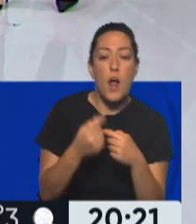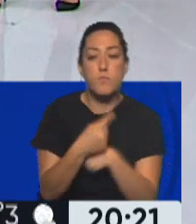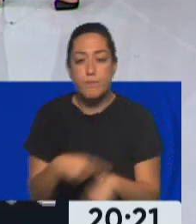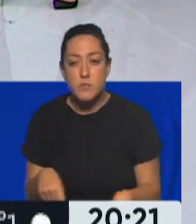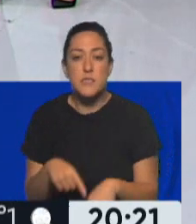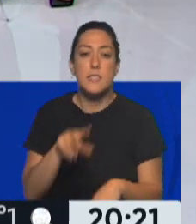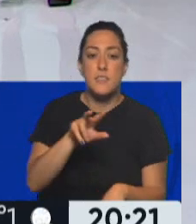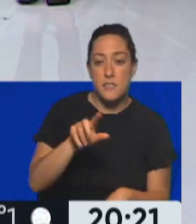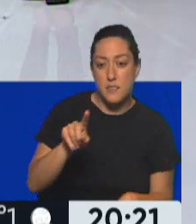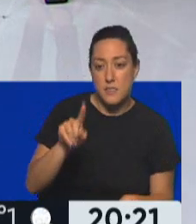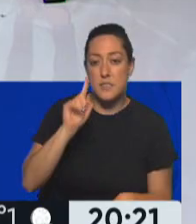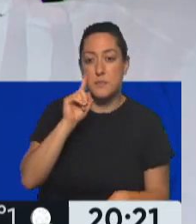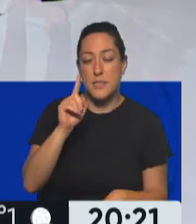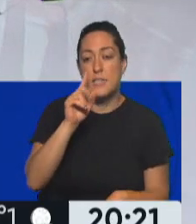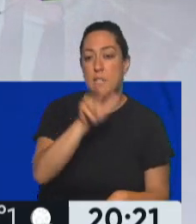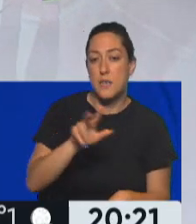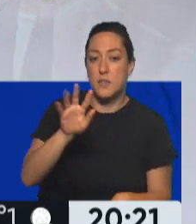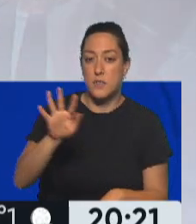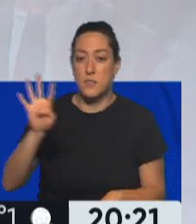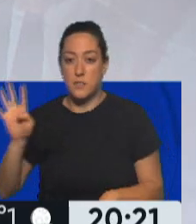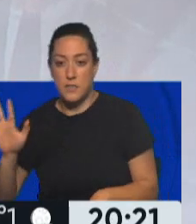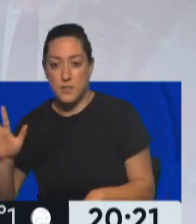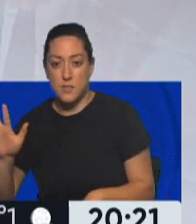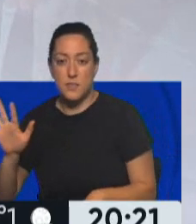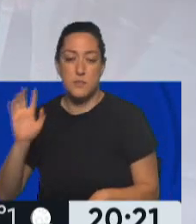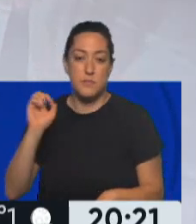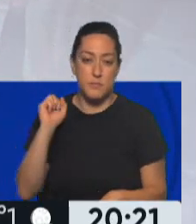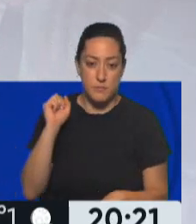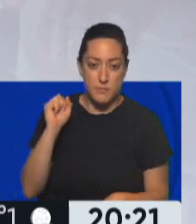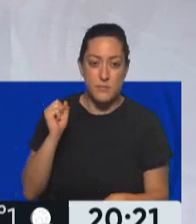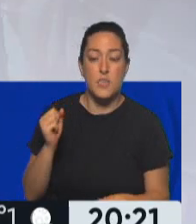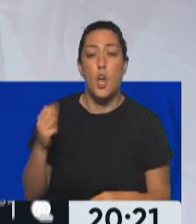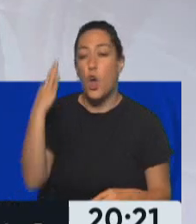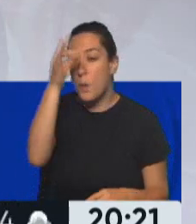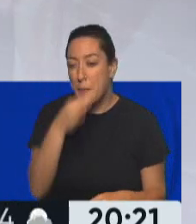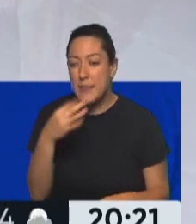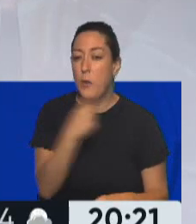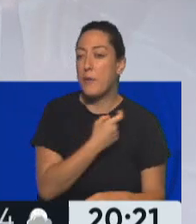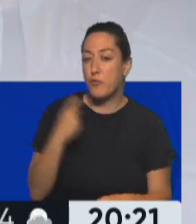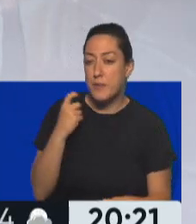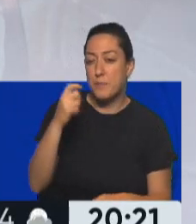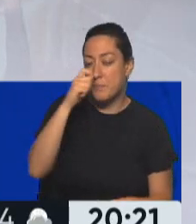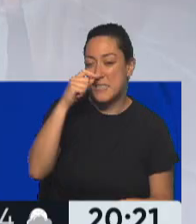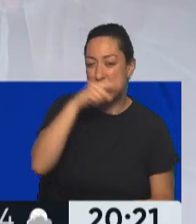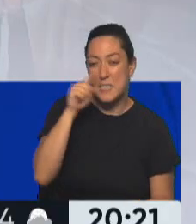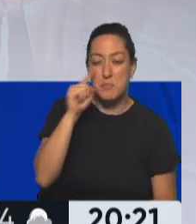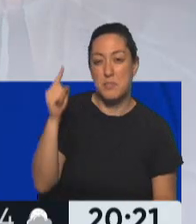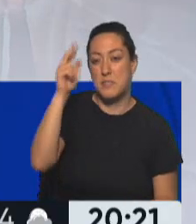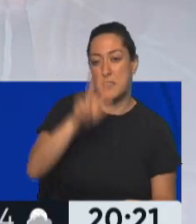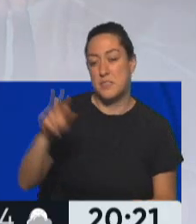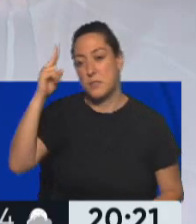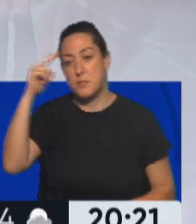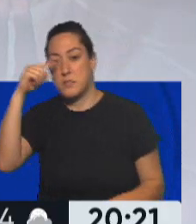promedio rondó los 31.345 pesos, cosméticos y perfumería con 27.397 pesos